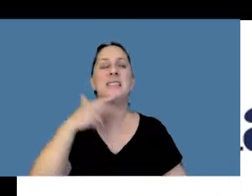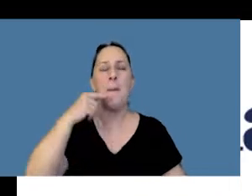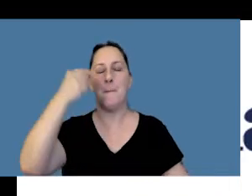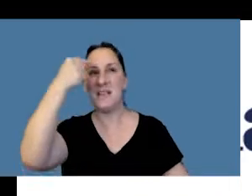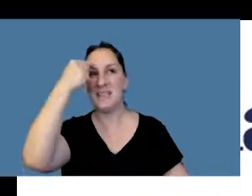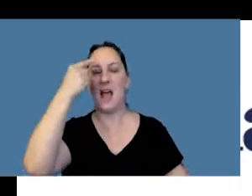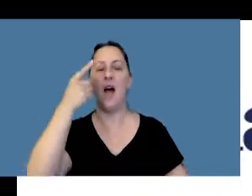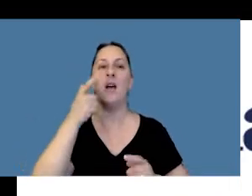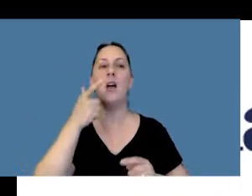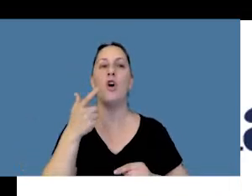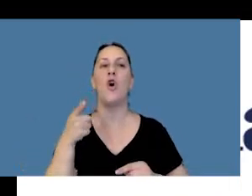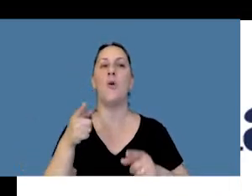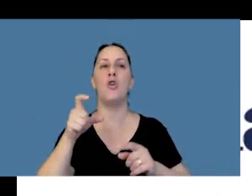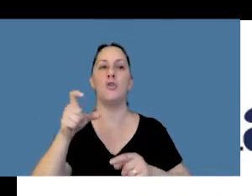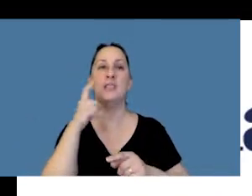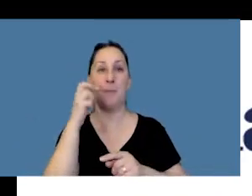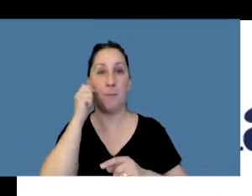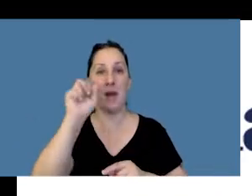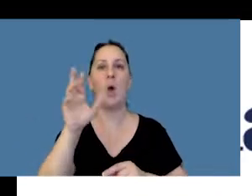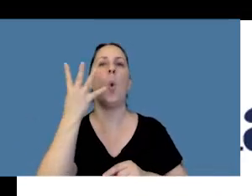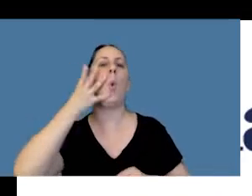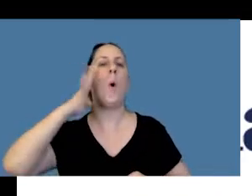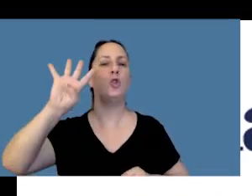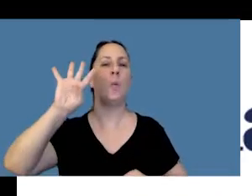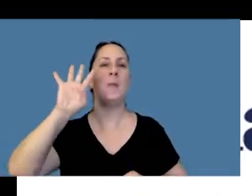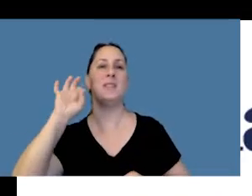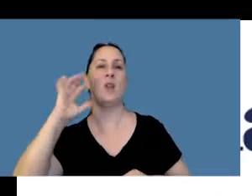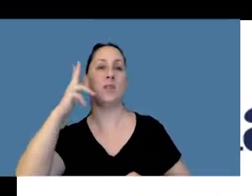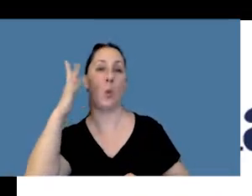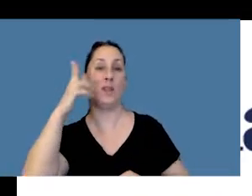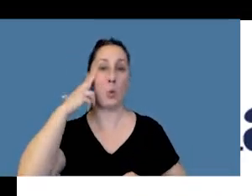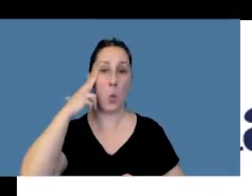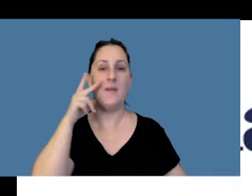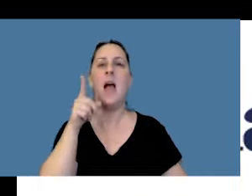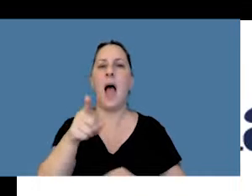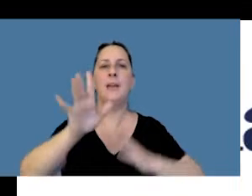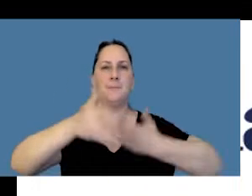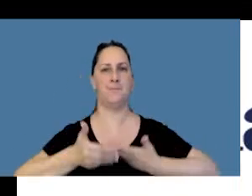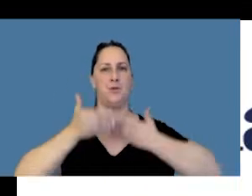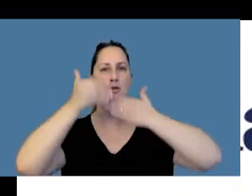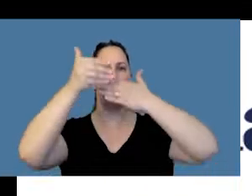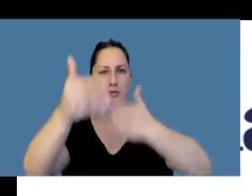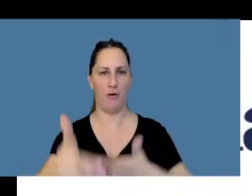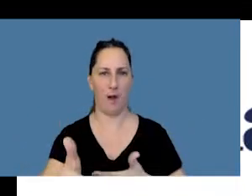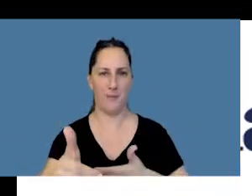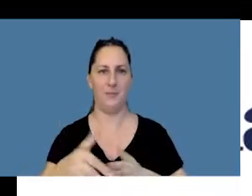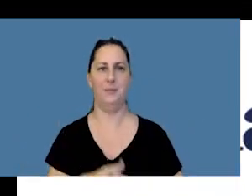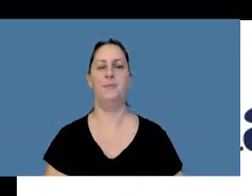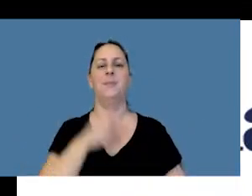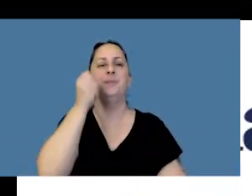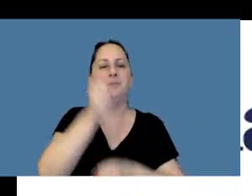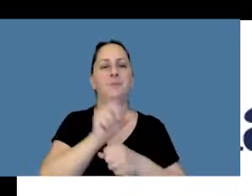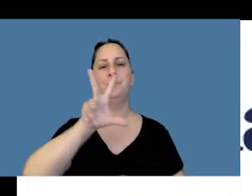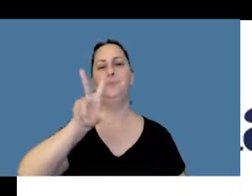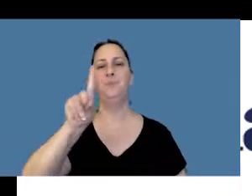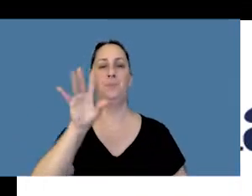el CIPER tal como dispuso la 4959, se ha prorrogado su aplicación hasta el 31